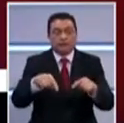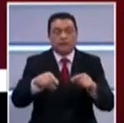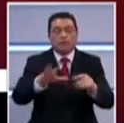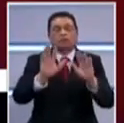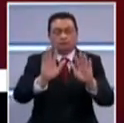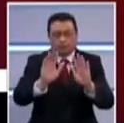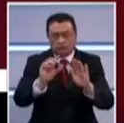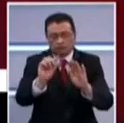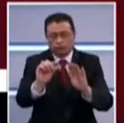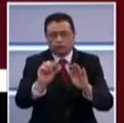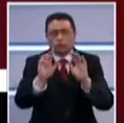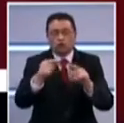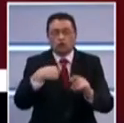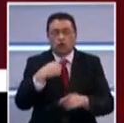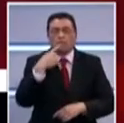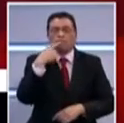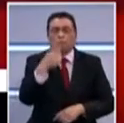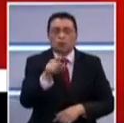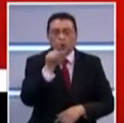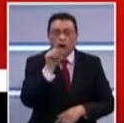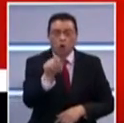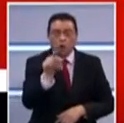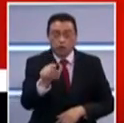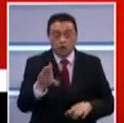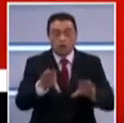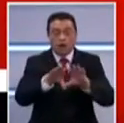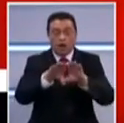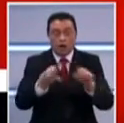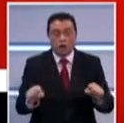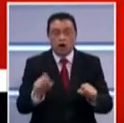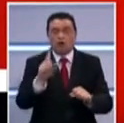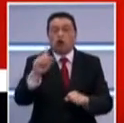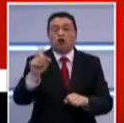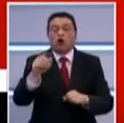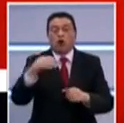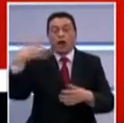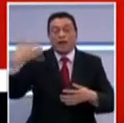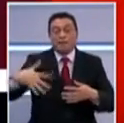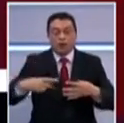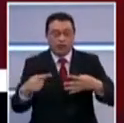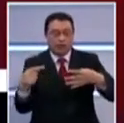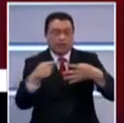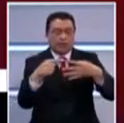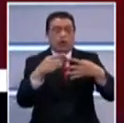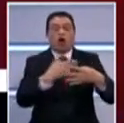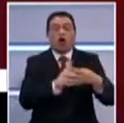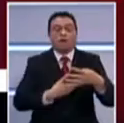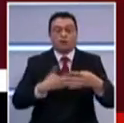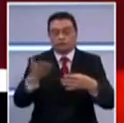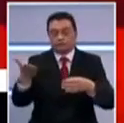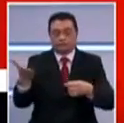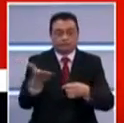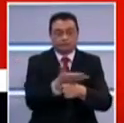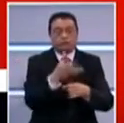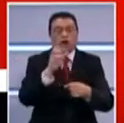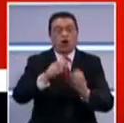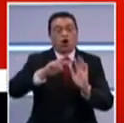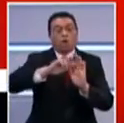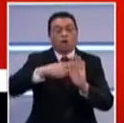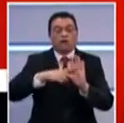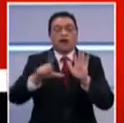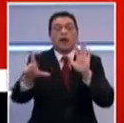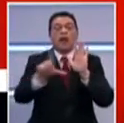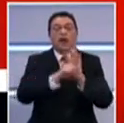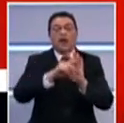yo estoy preguntando si usted concuerda en que no sea prioridad para el gobierno eliminar o modificar sustancialmente